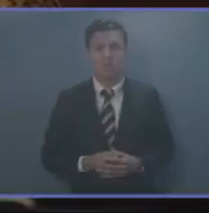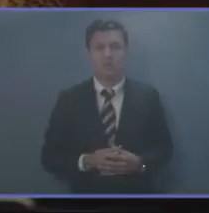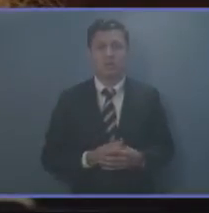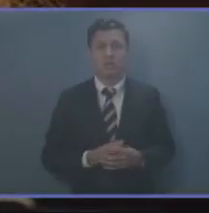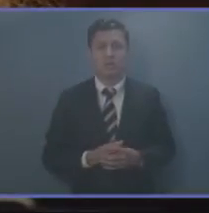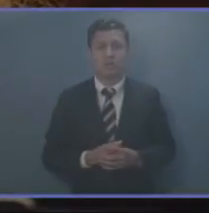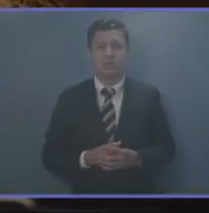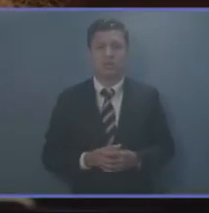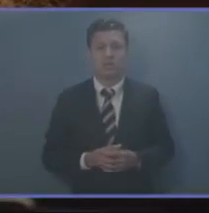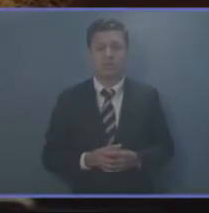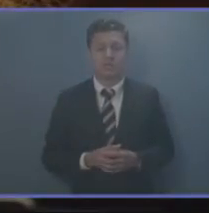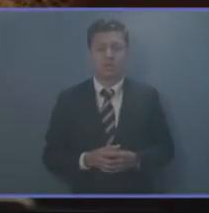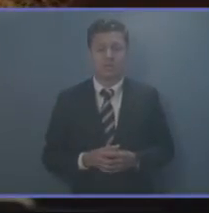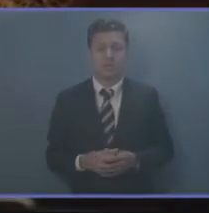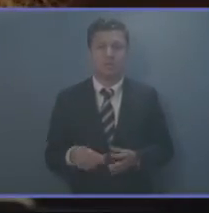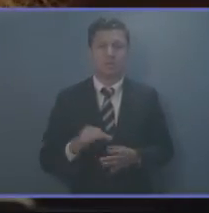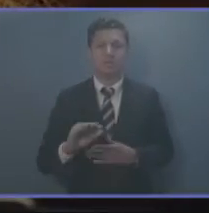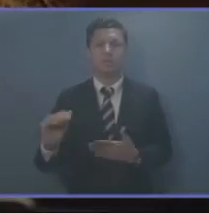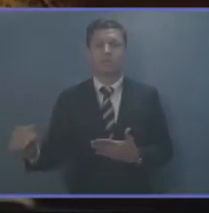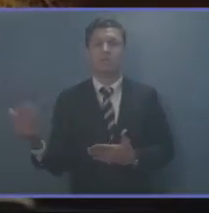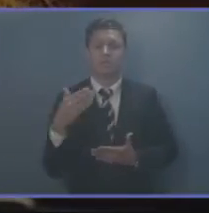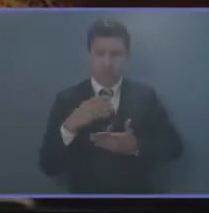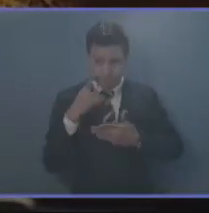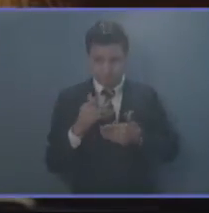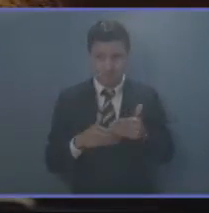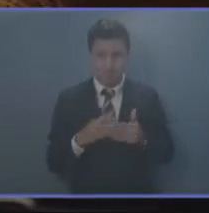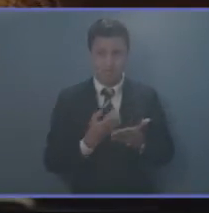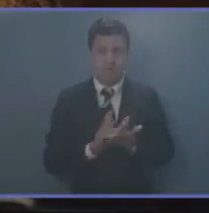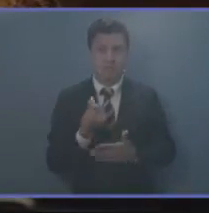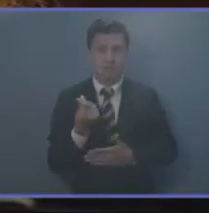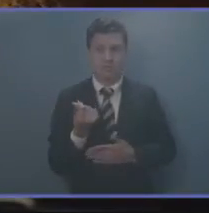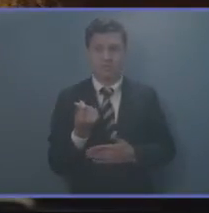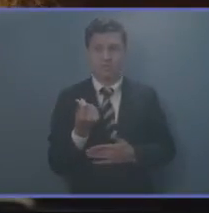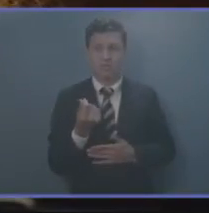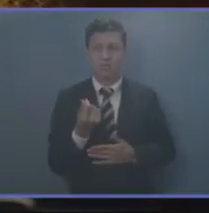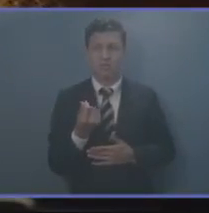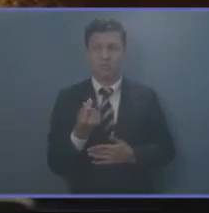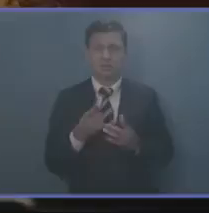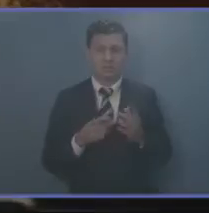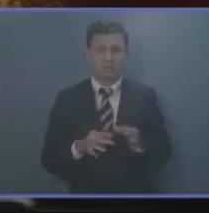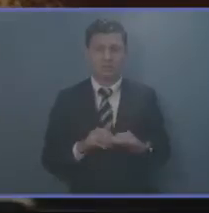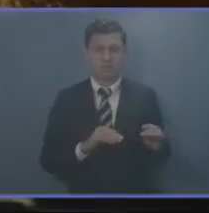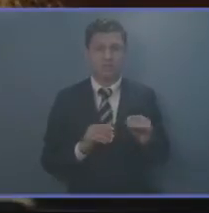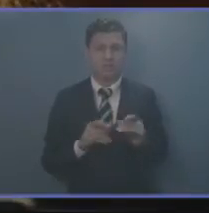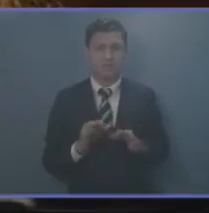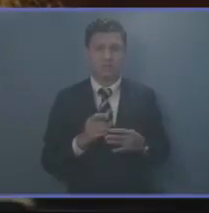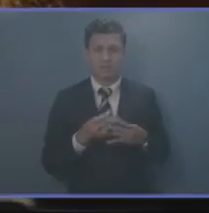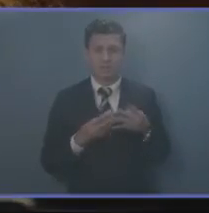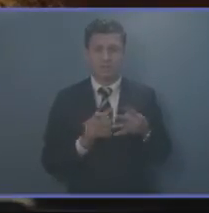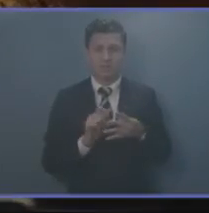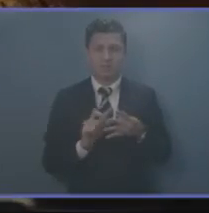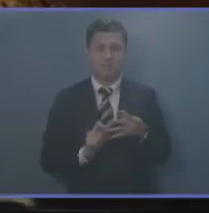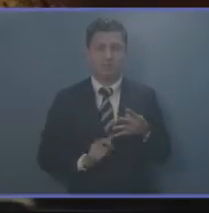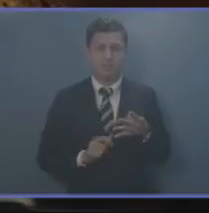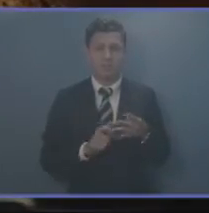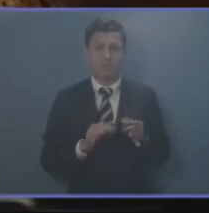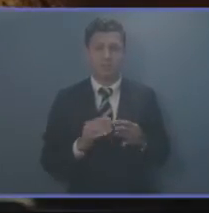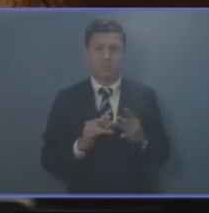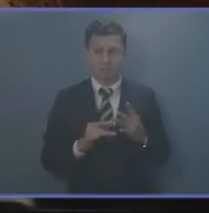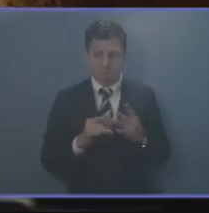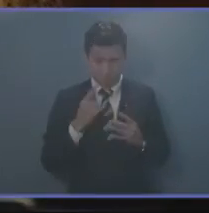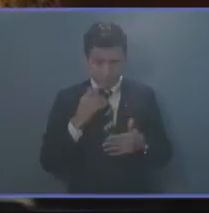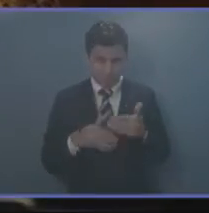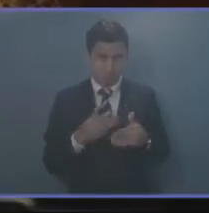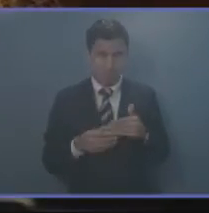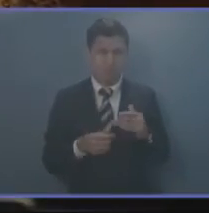desfavorable. Y se explica que en el expediente único de la interna Reina Ofelia Rivera de Cortés no se registran faltas ni sanciones